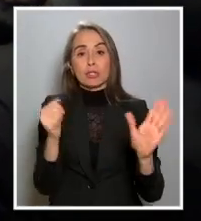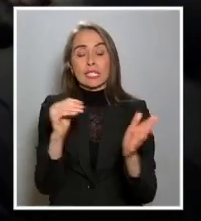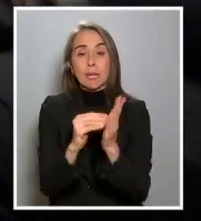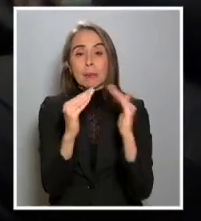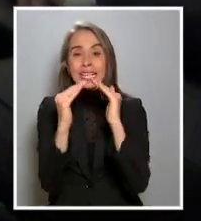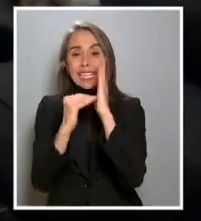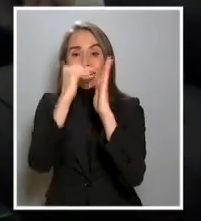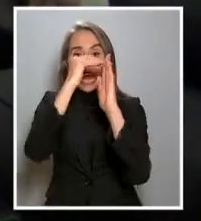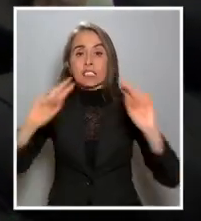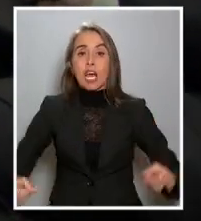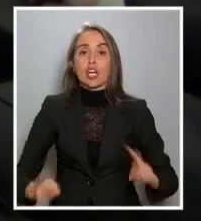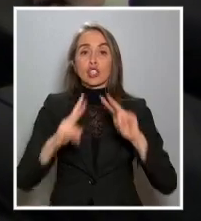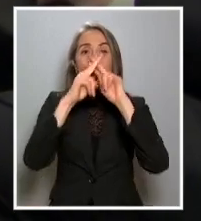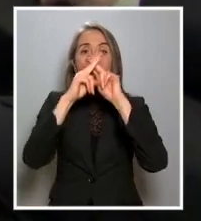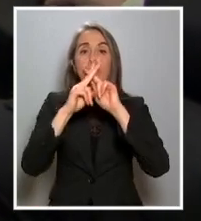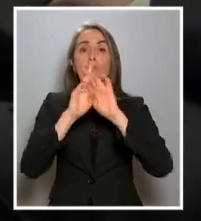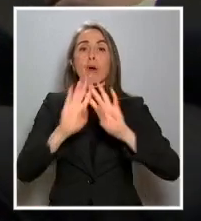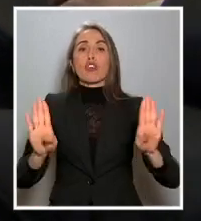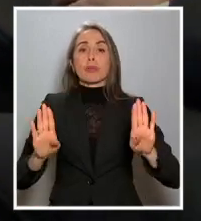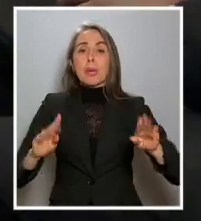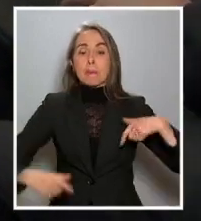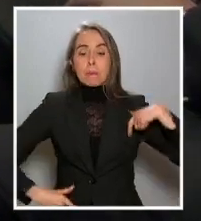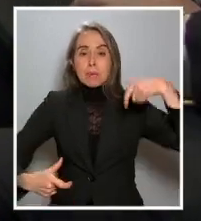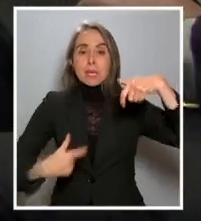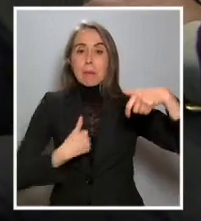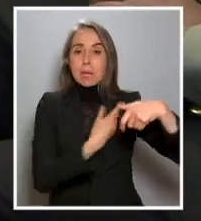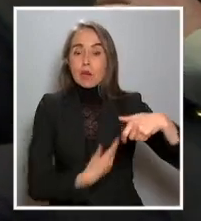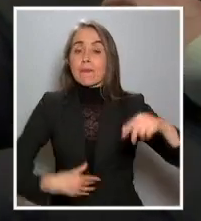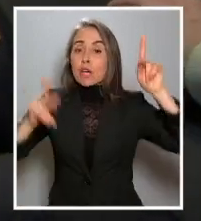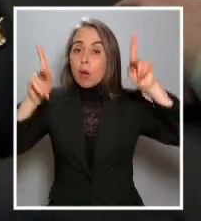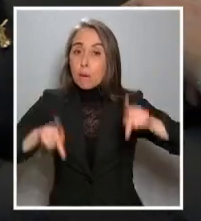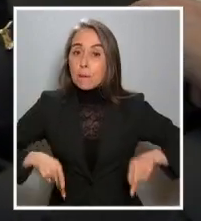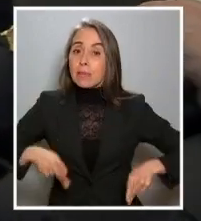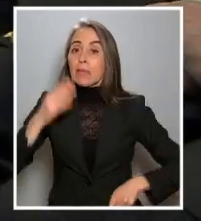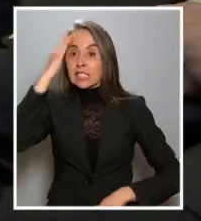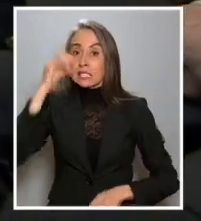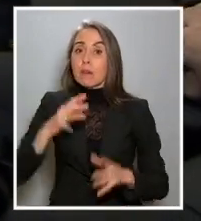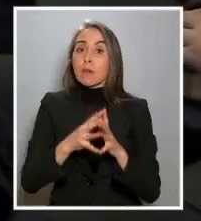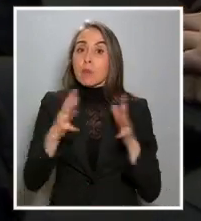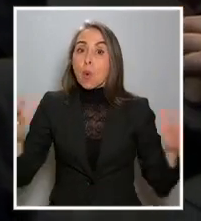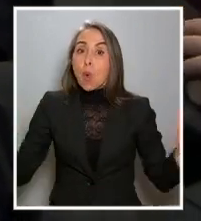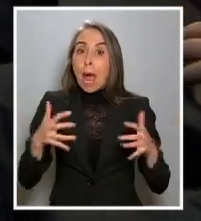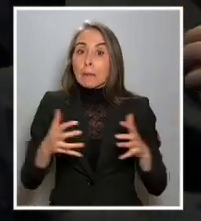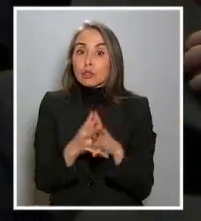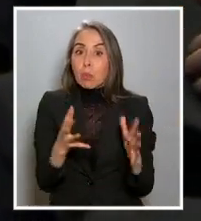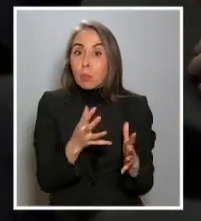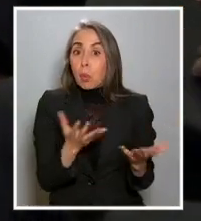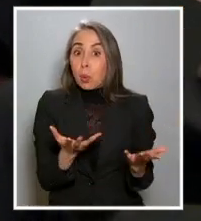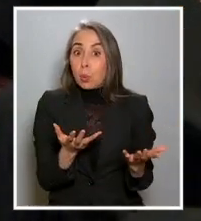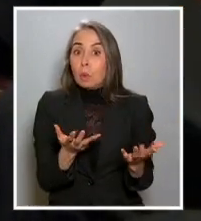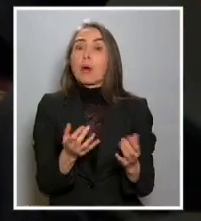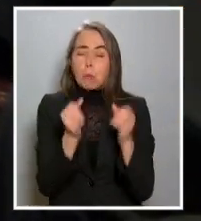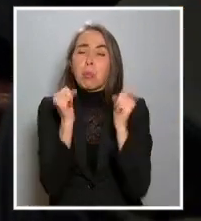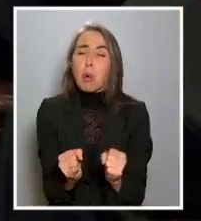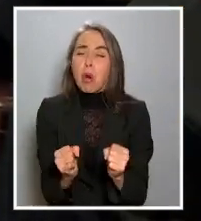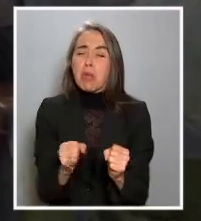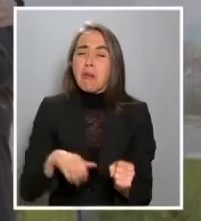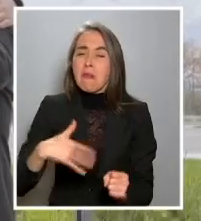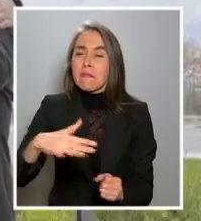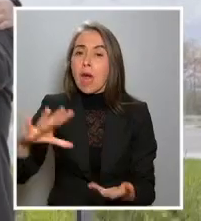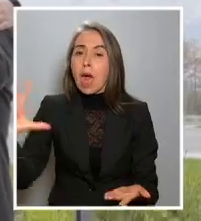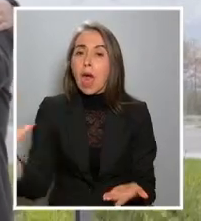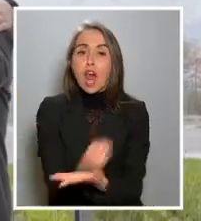260.000 viviendas construidas al final de mi mandato. Una meta que sabemos ambiciosa, pero que es posible y la vamos a